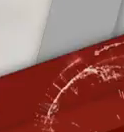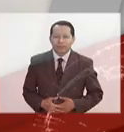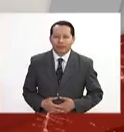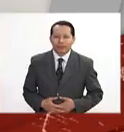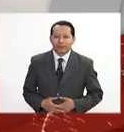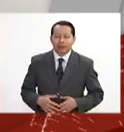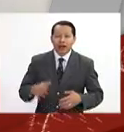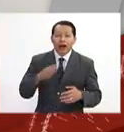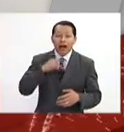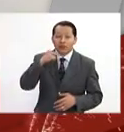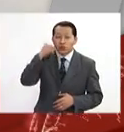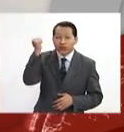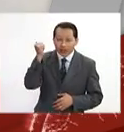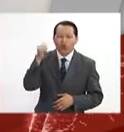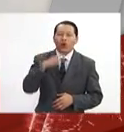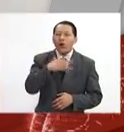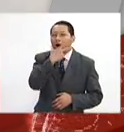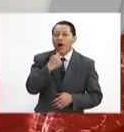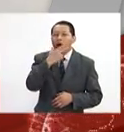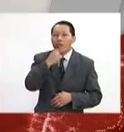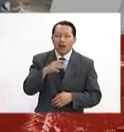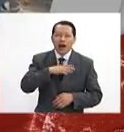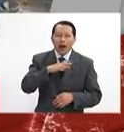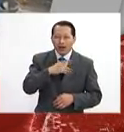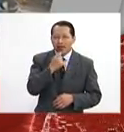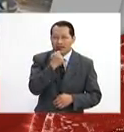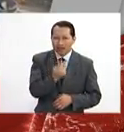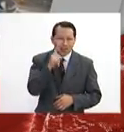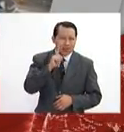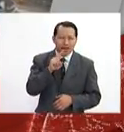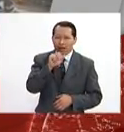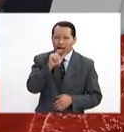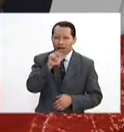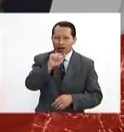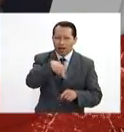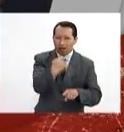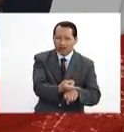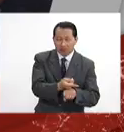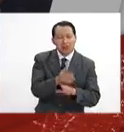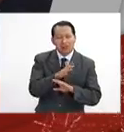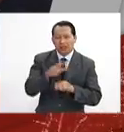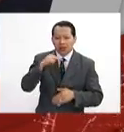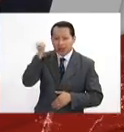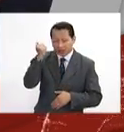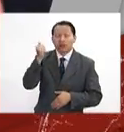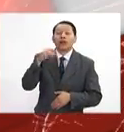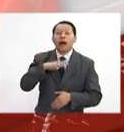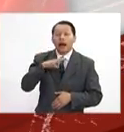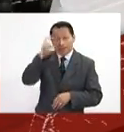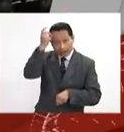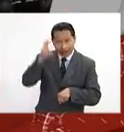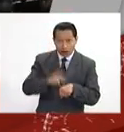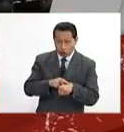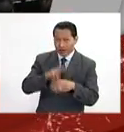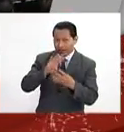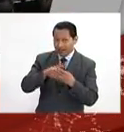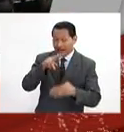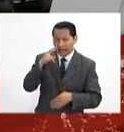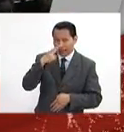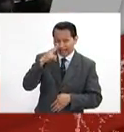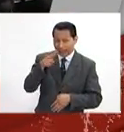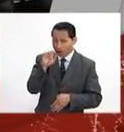Confirman el suicidio del violador y asesino de la niña Valeria. El director del penal Nesa Bordo ya fue destituido. El